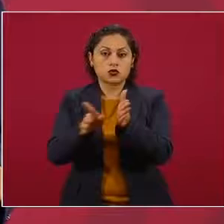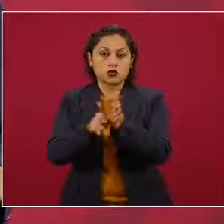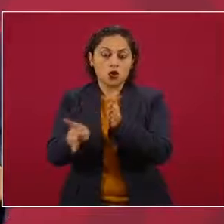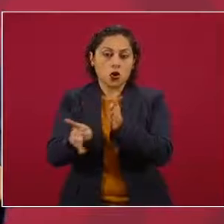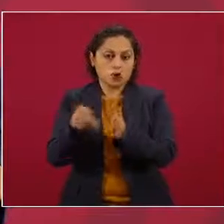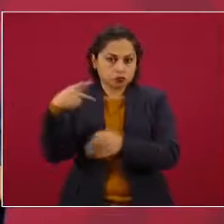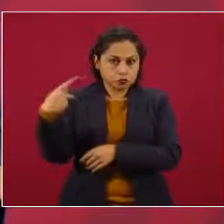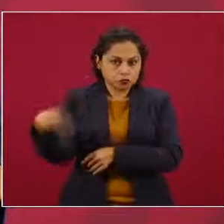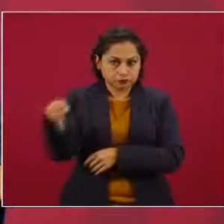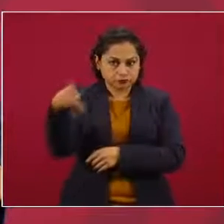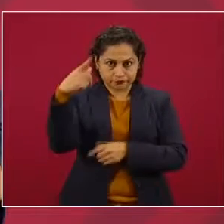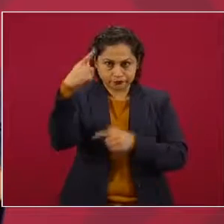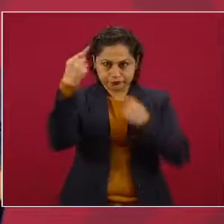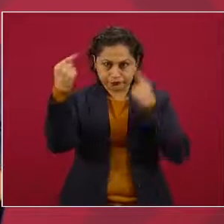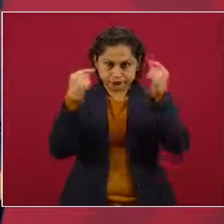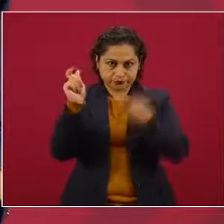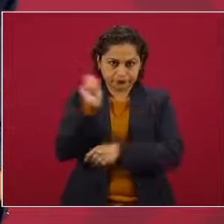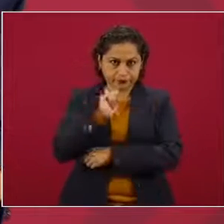fue